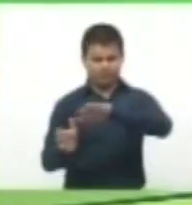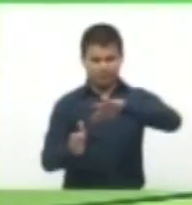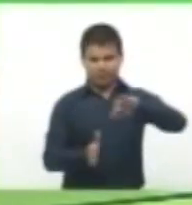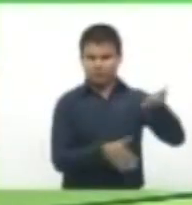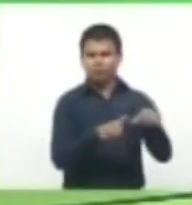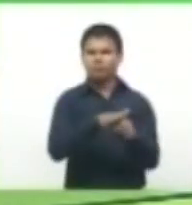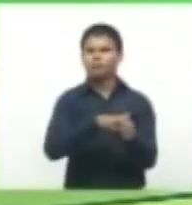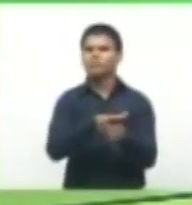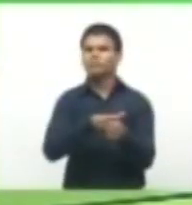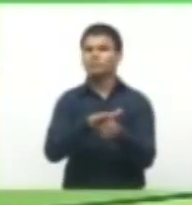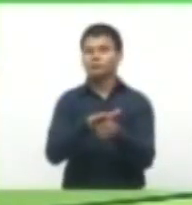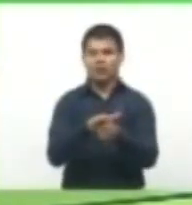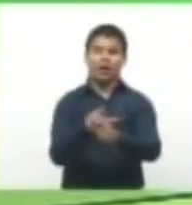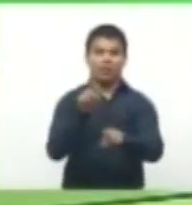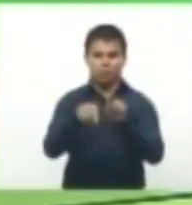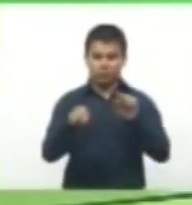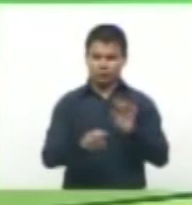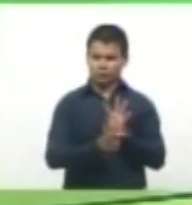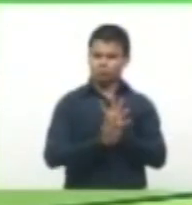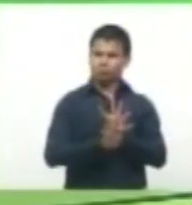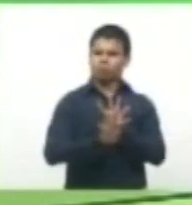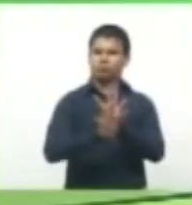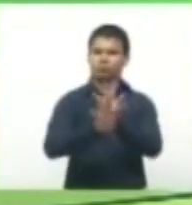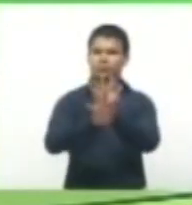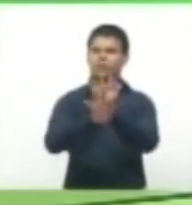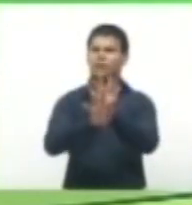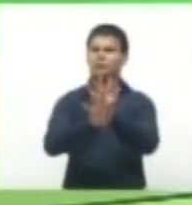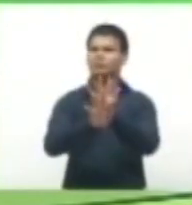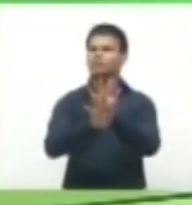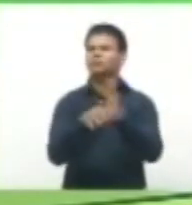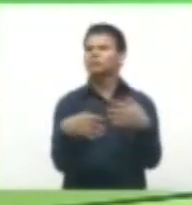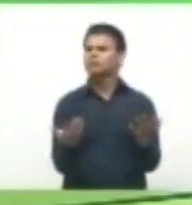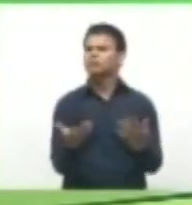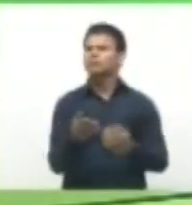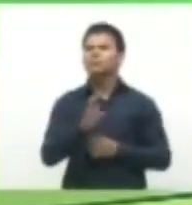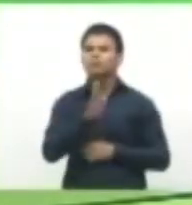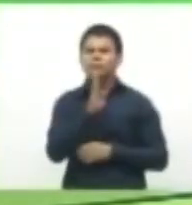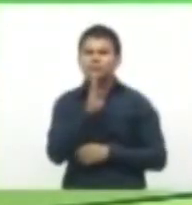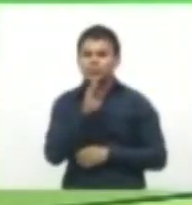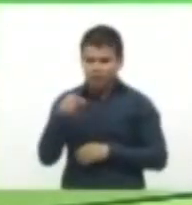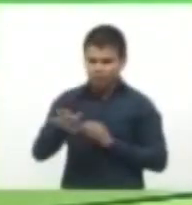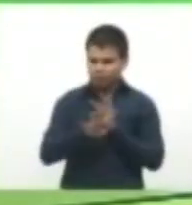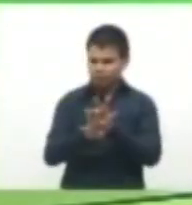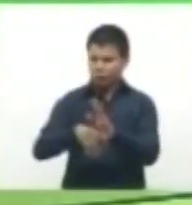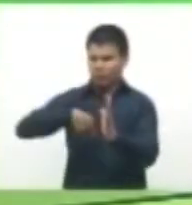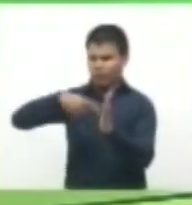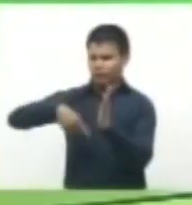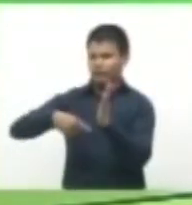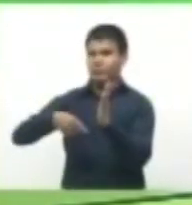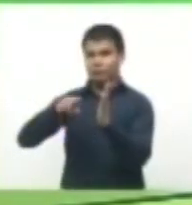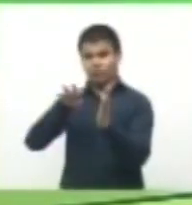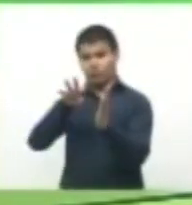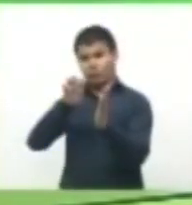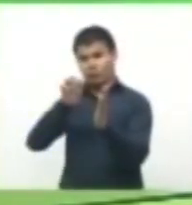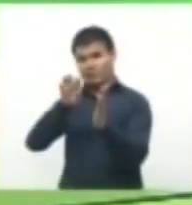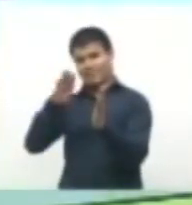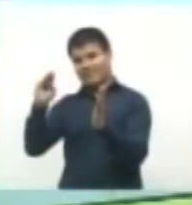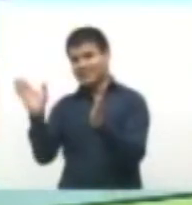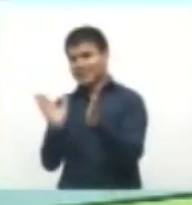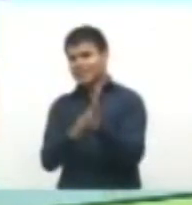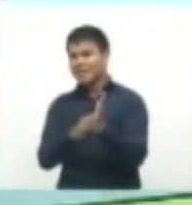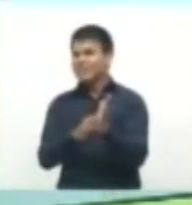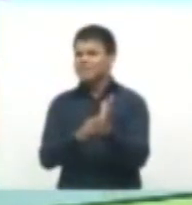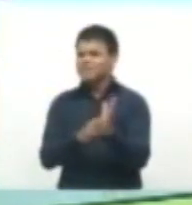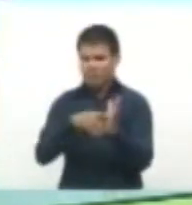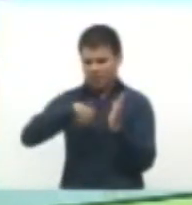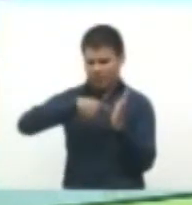en movilización cívica se recogieron 900.000 firmas, esto para la pronta revocación del contrato de la empresa promotora de acueducto y